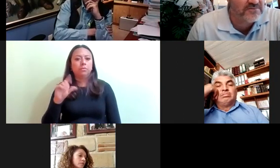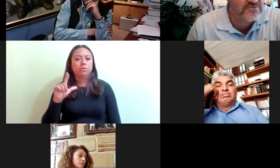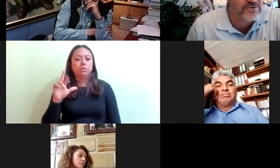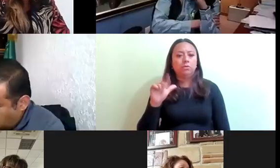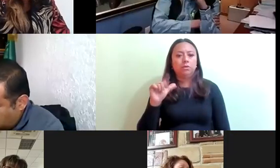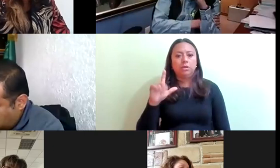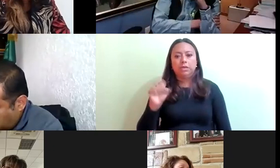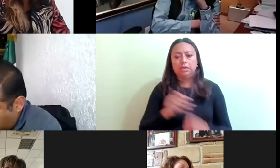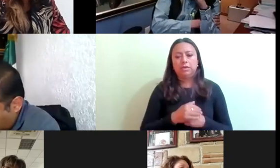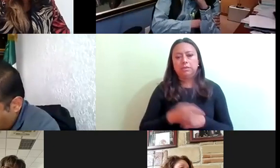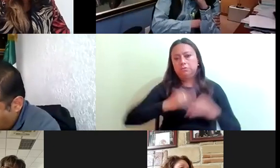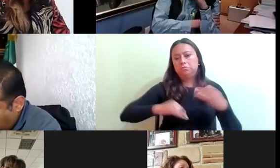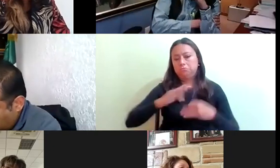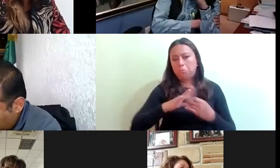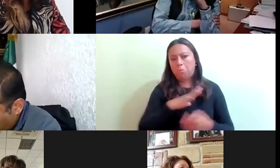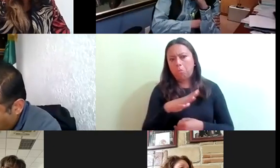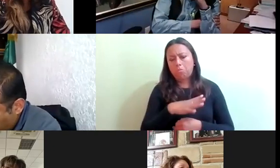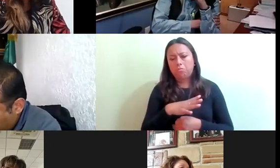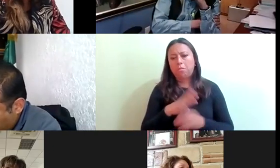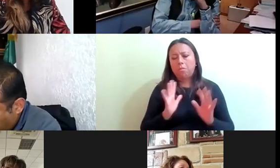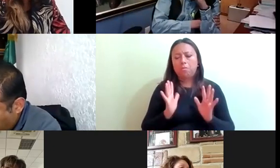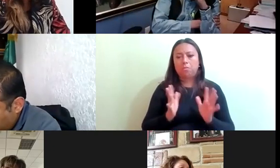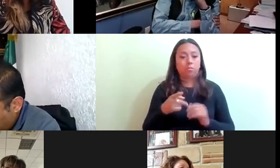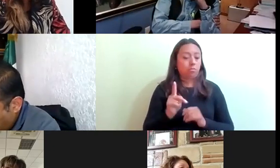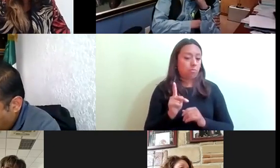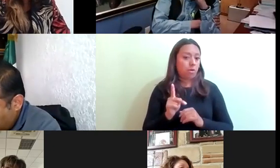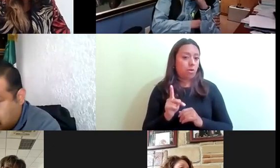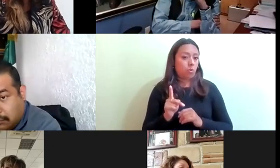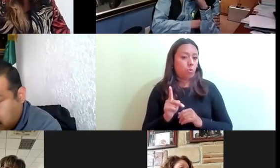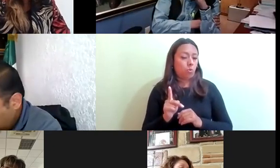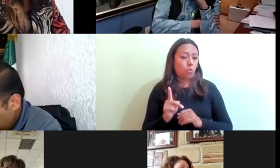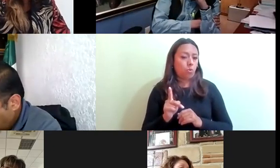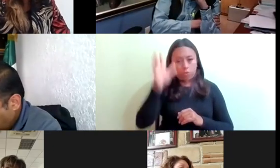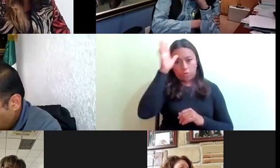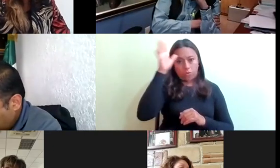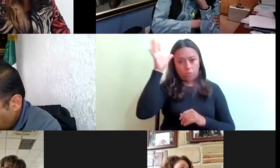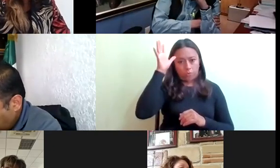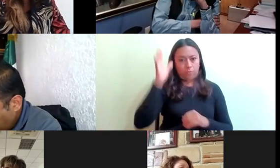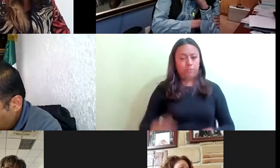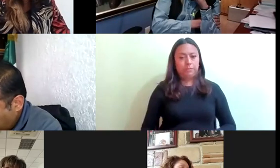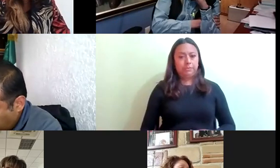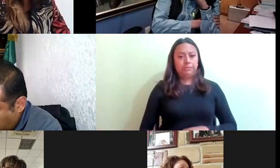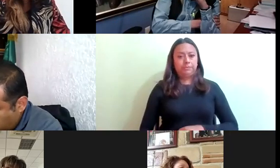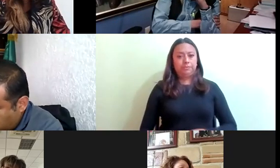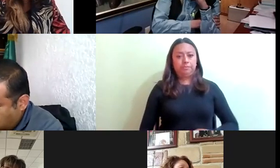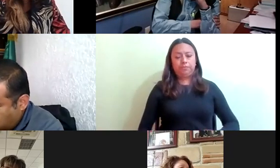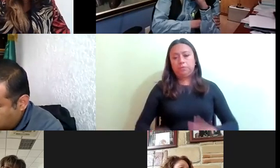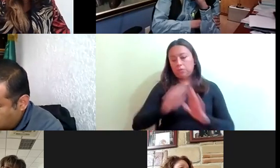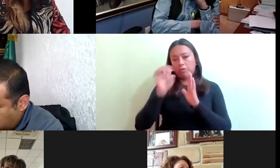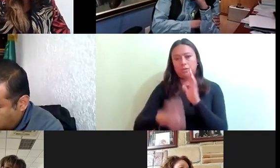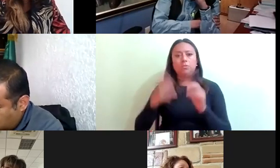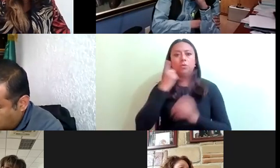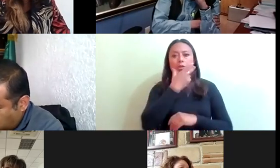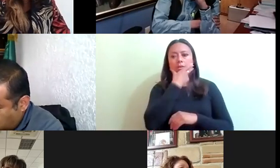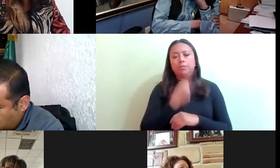Pero en Cuauhtémoc, el distrito que representa, entre otros legisladores, y aquí presente el diputado José Luis Rodríguez, el avance es